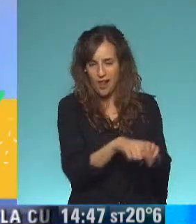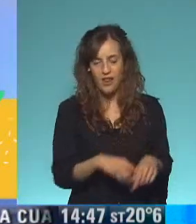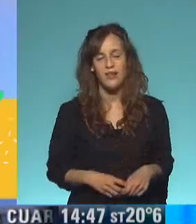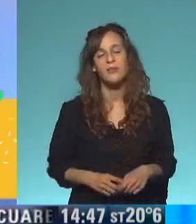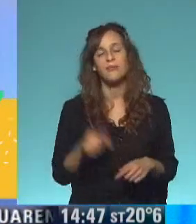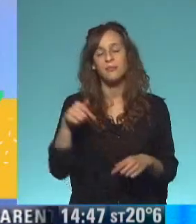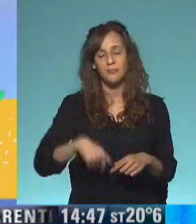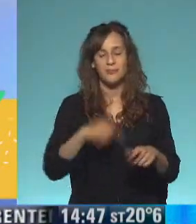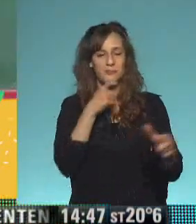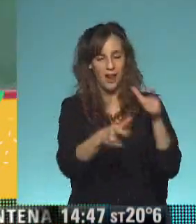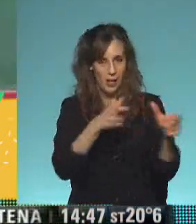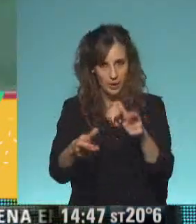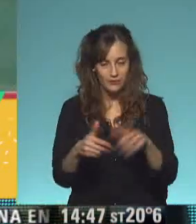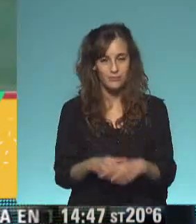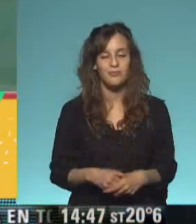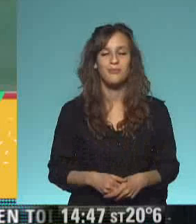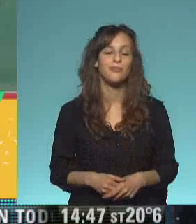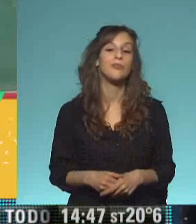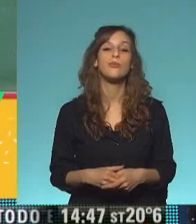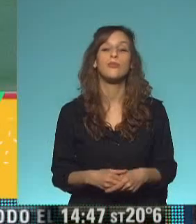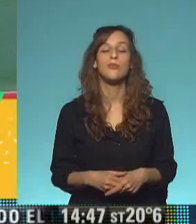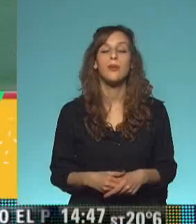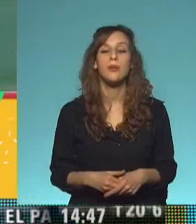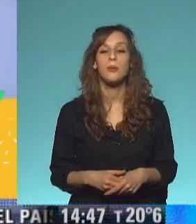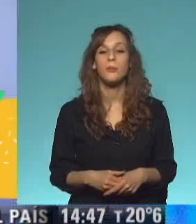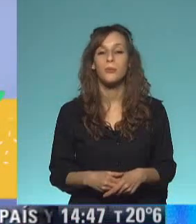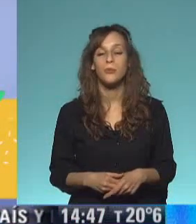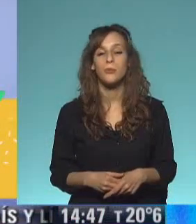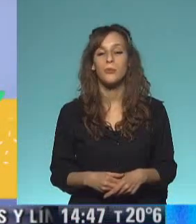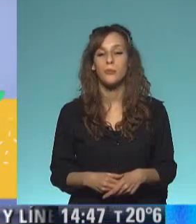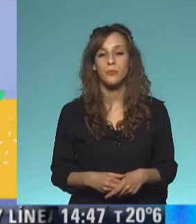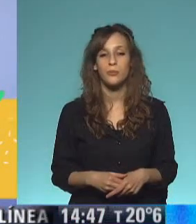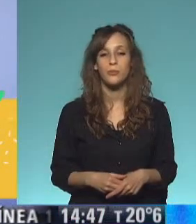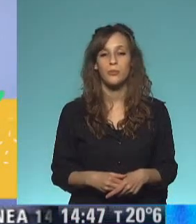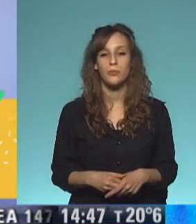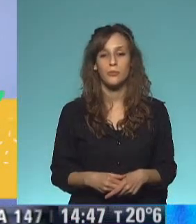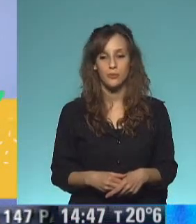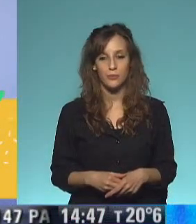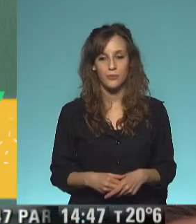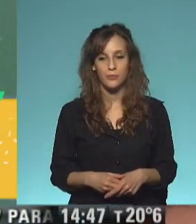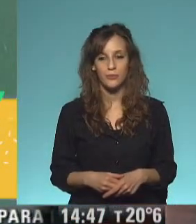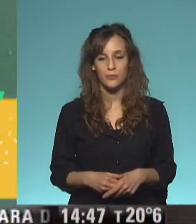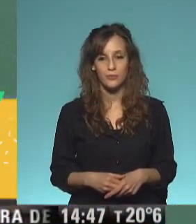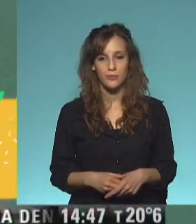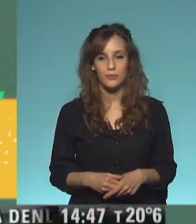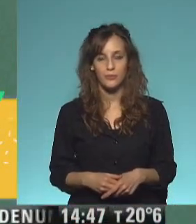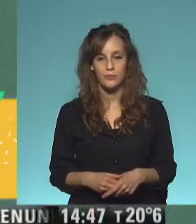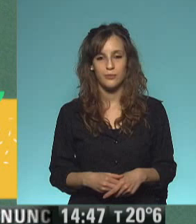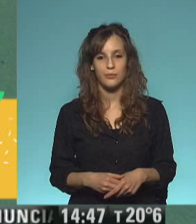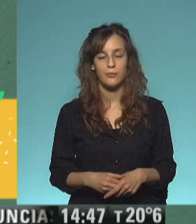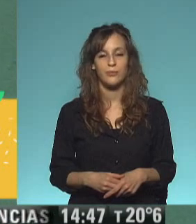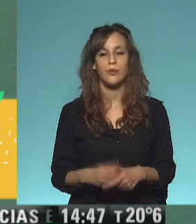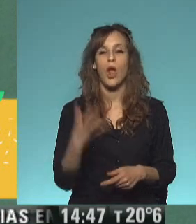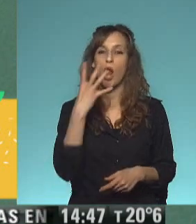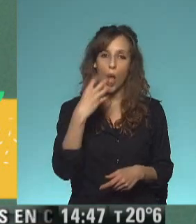Perfecto. Eran entonces: lobo. Lobo. Bueno, primero a ver, chiva. Primero chiva. Bien, pero la chiva ya está. Lobo.